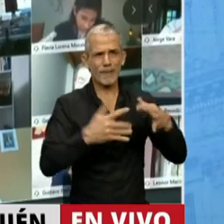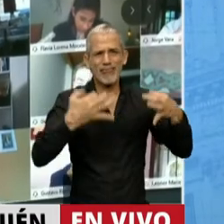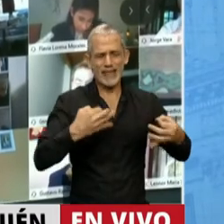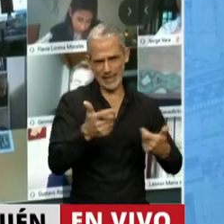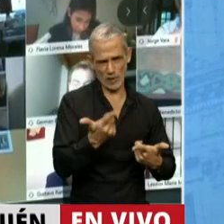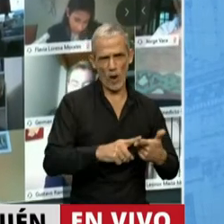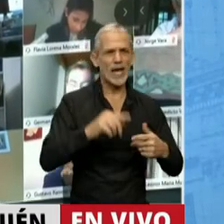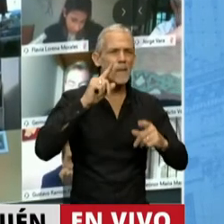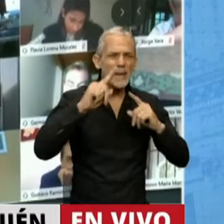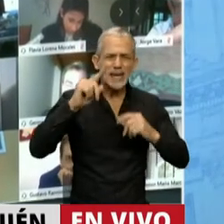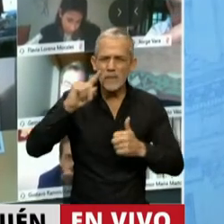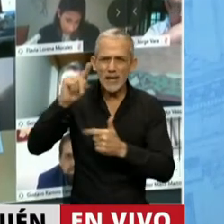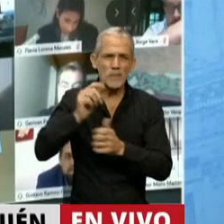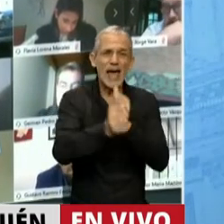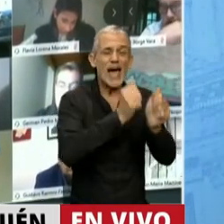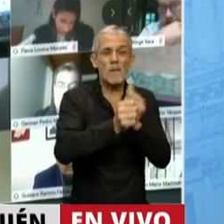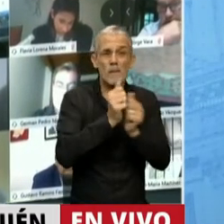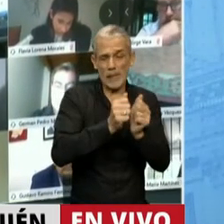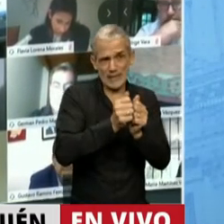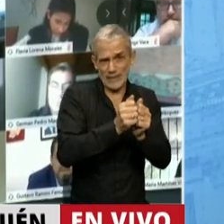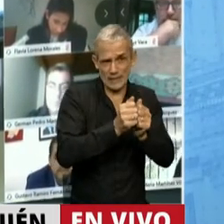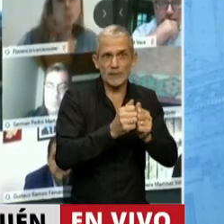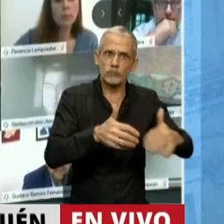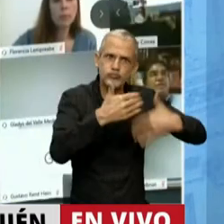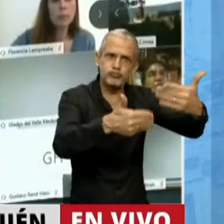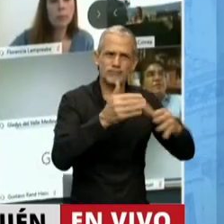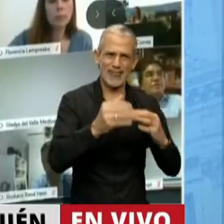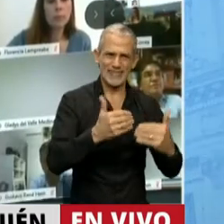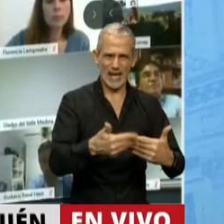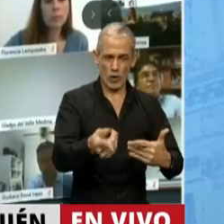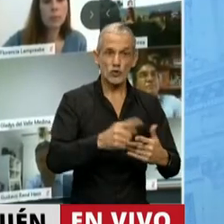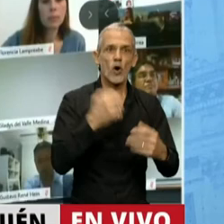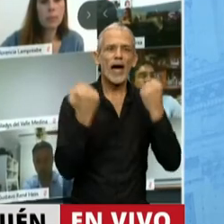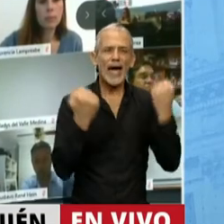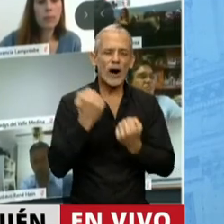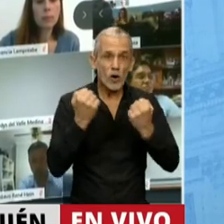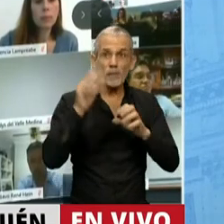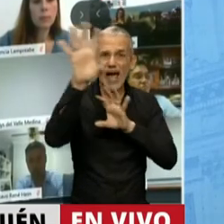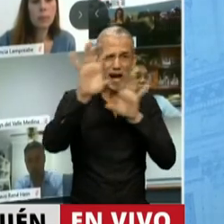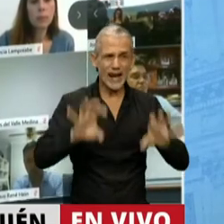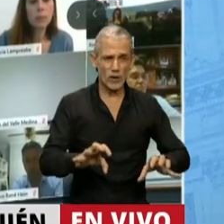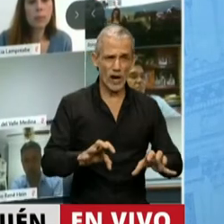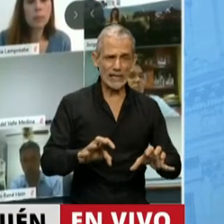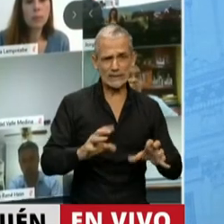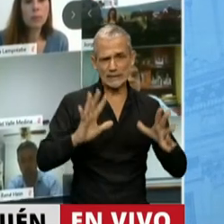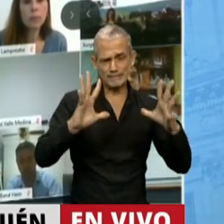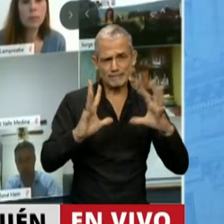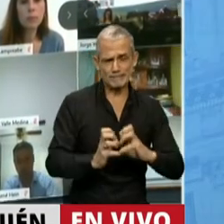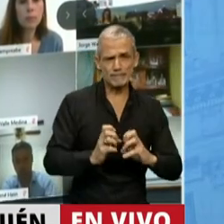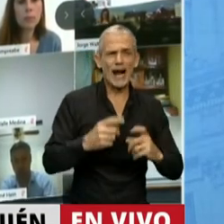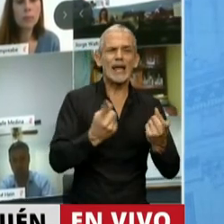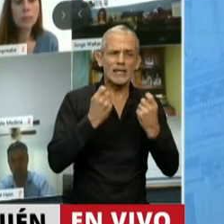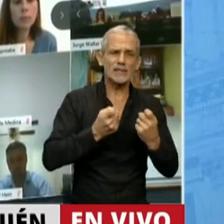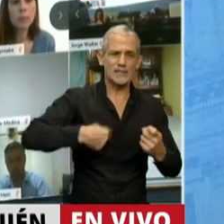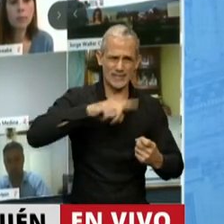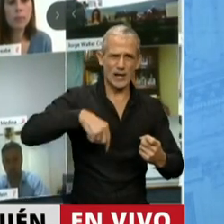con miles de pymes que son el motor de nuestro desarrollo y con nuestras economías regionales que necesitan que